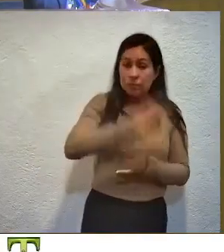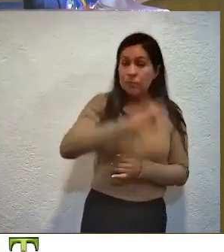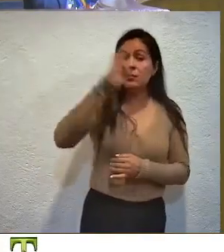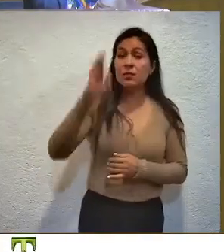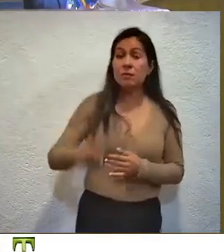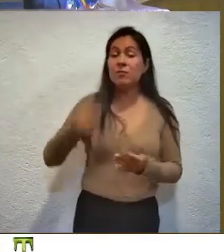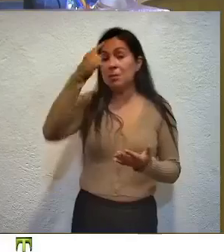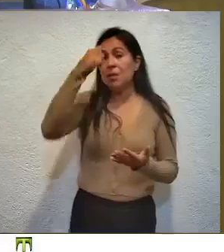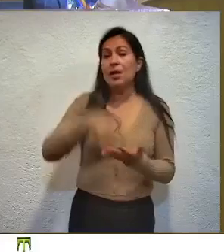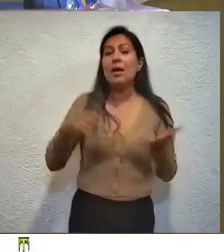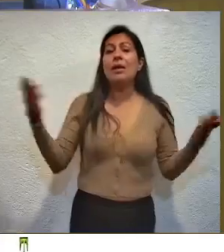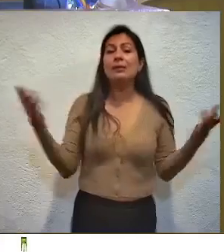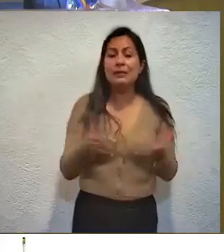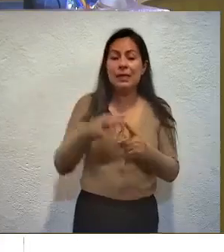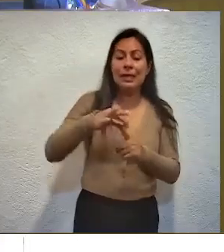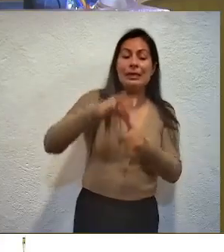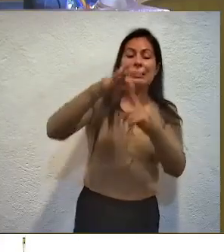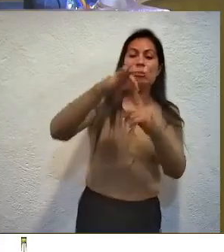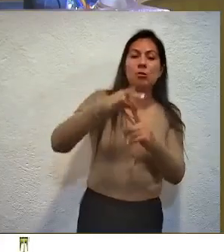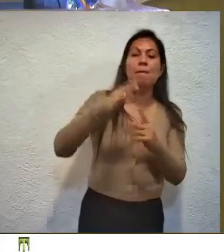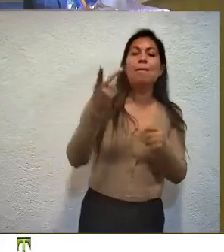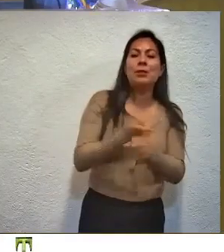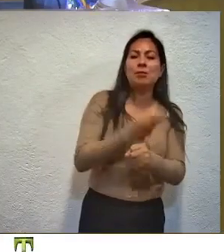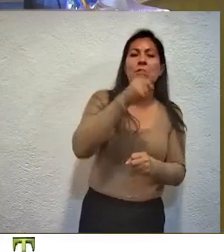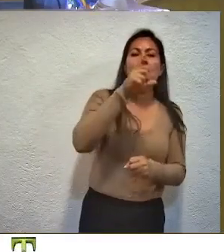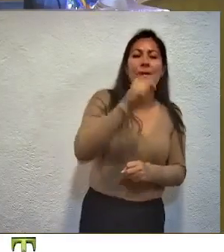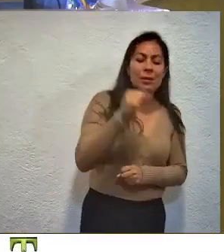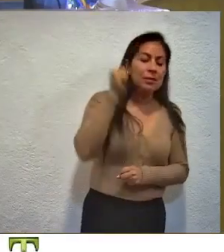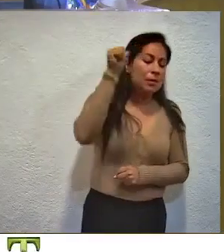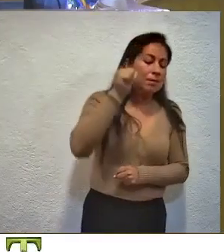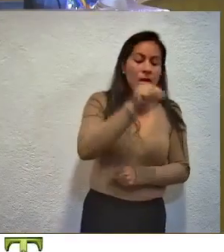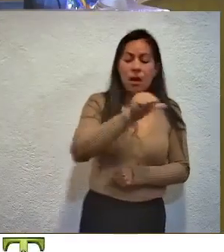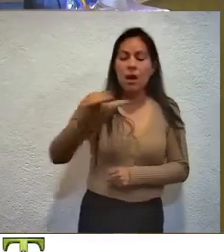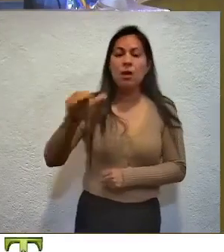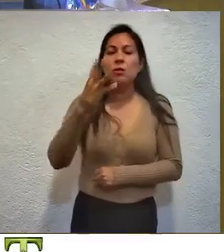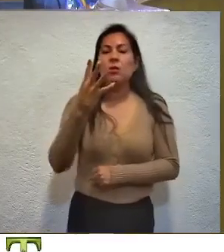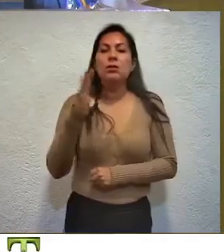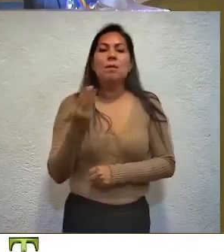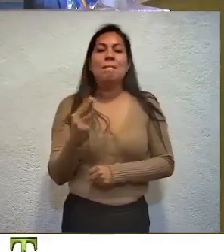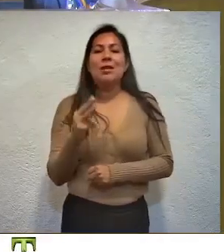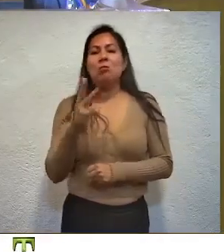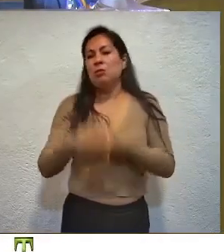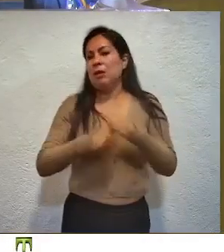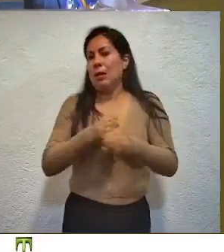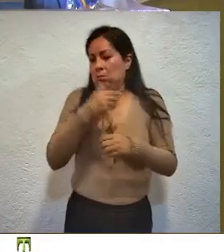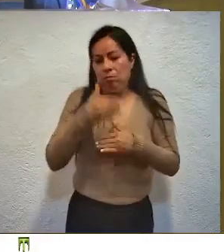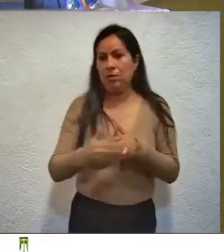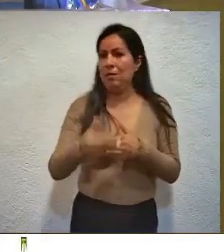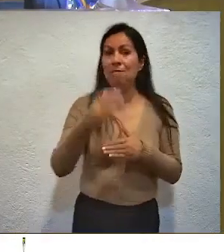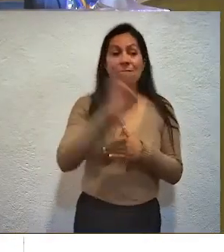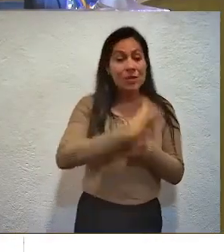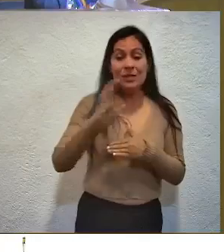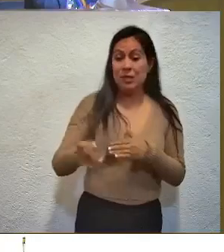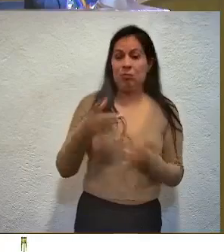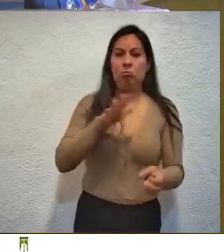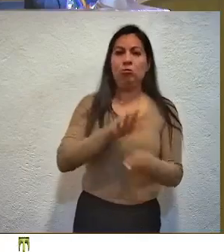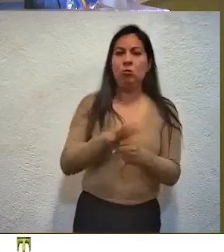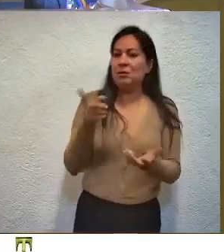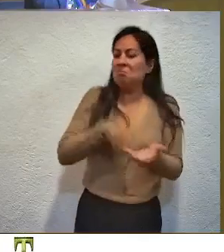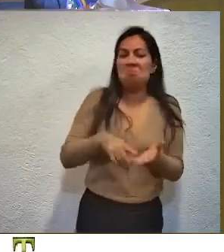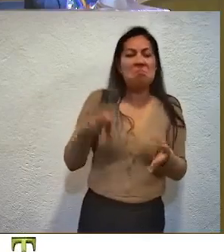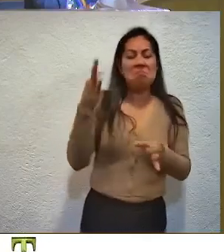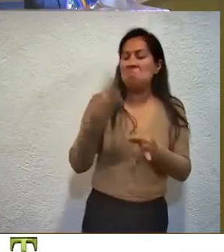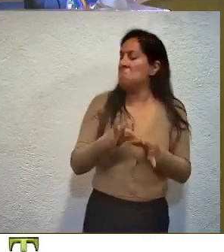la elección transcurrió del 20 de abril al 4 de mayo del presente año, plazos dentro de los cuales no